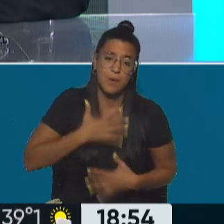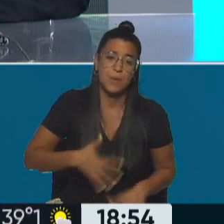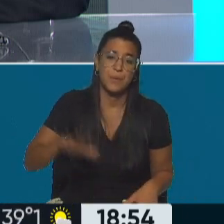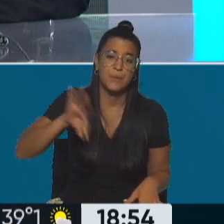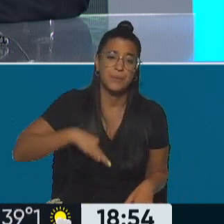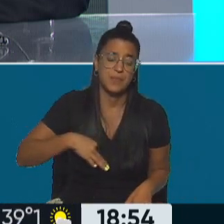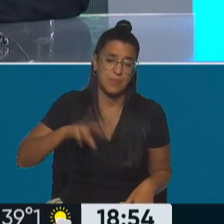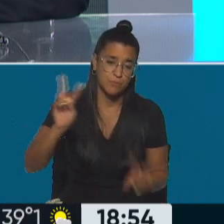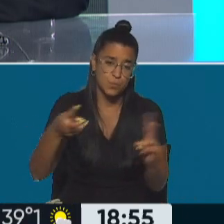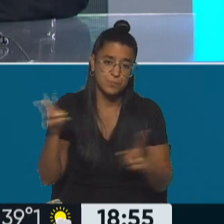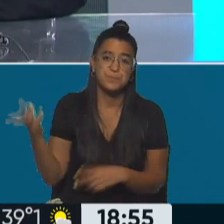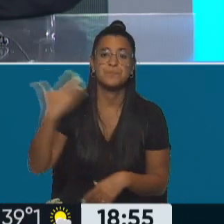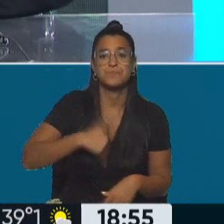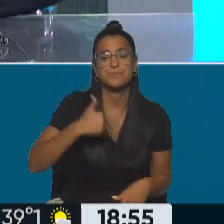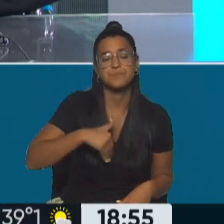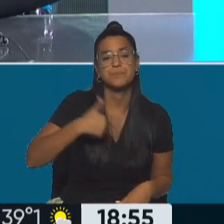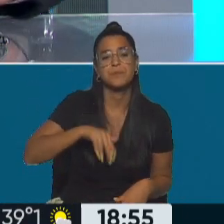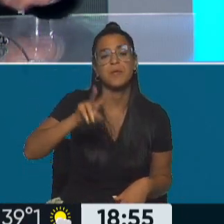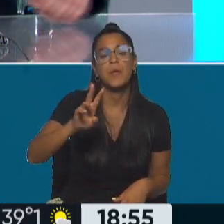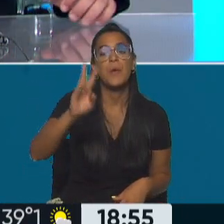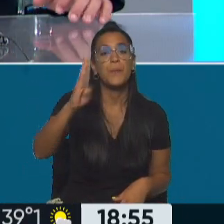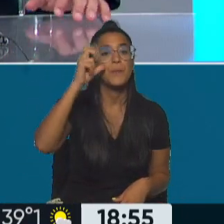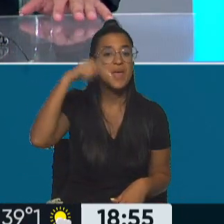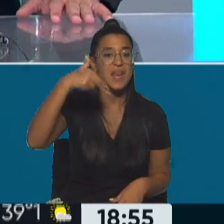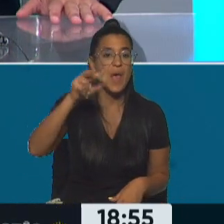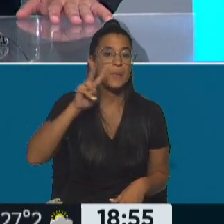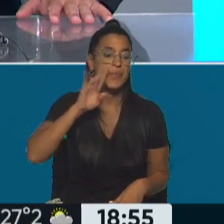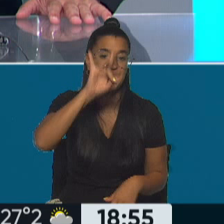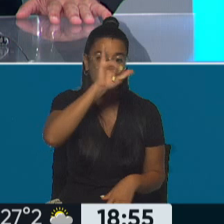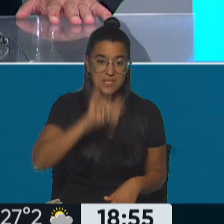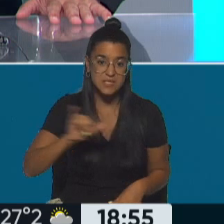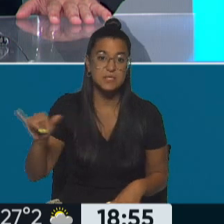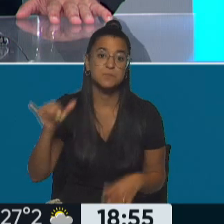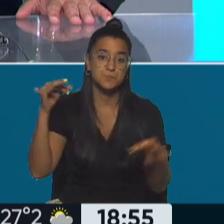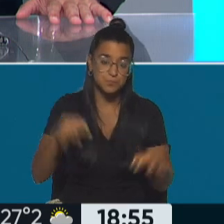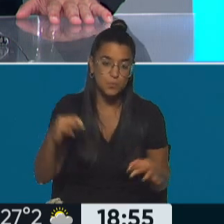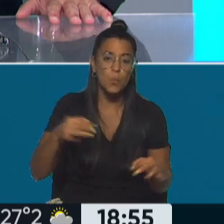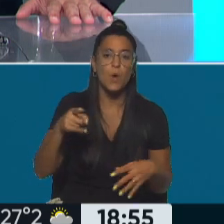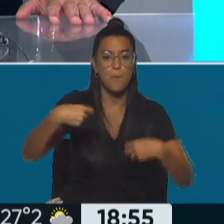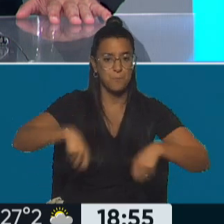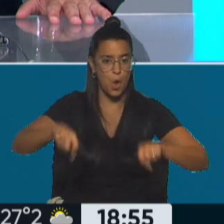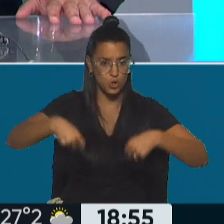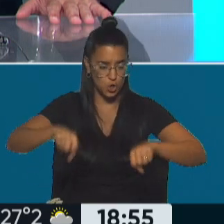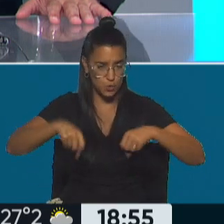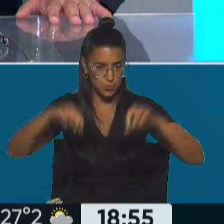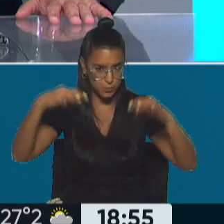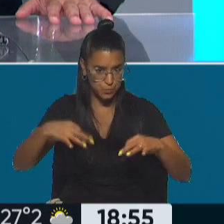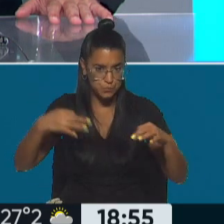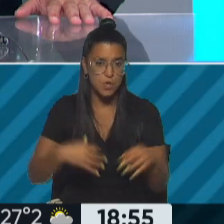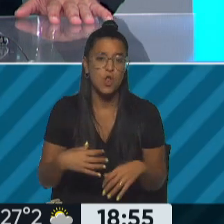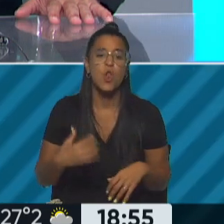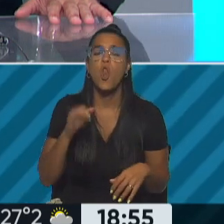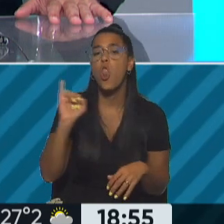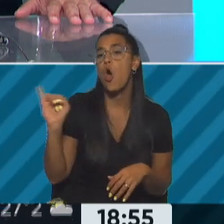La verdad que sí y el argentino Kevin Benavides Tuvo una actuación estelar en motos lo más destacado